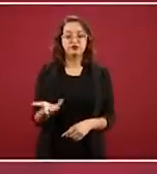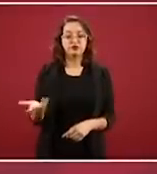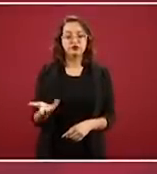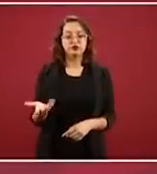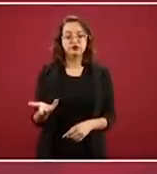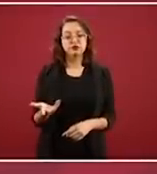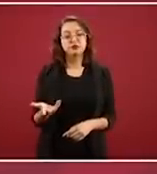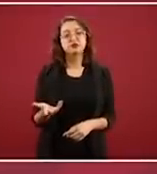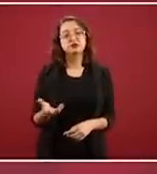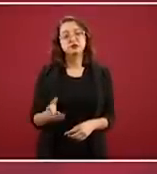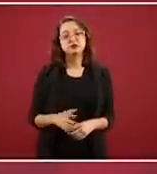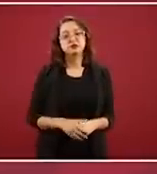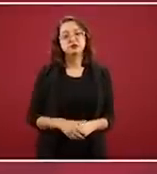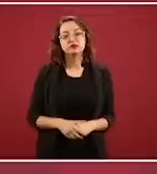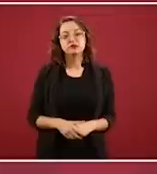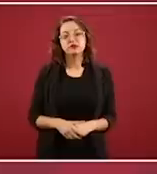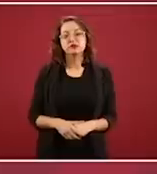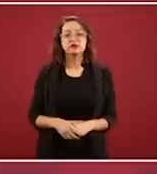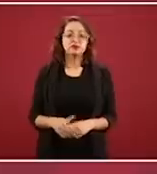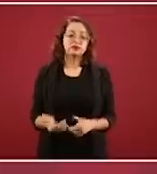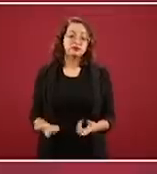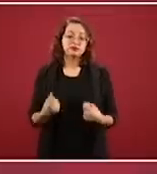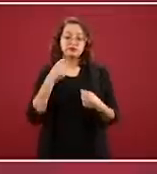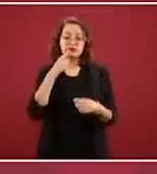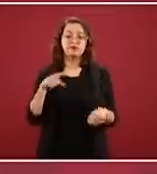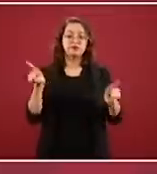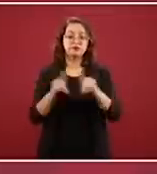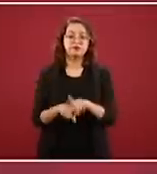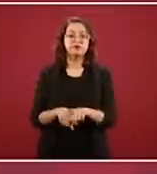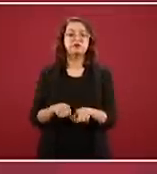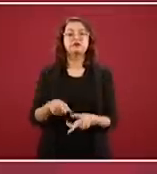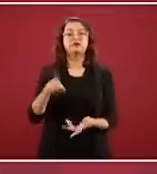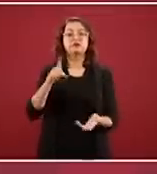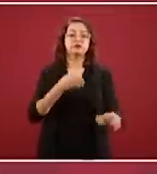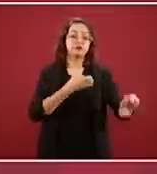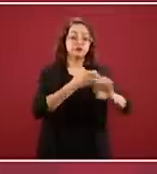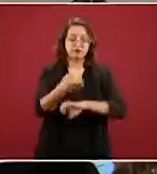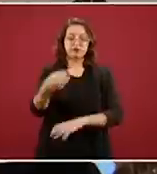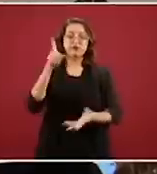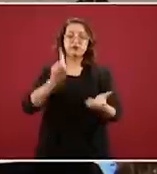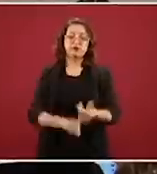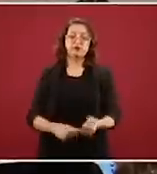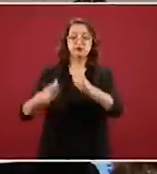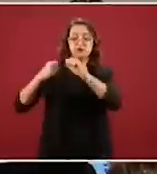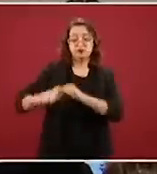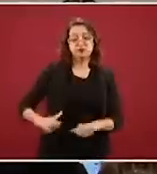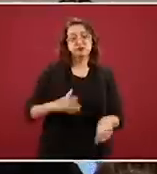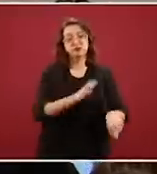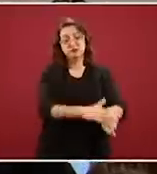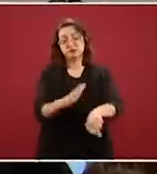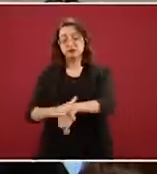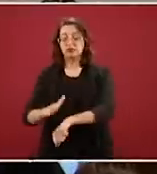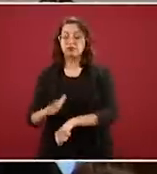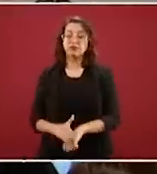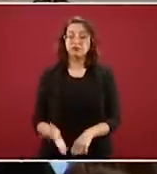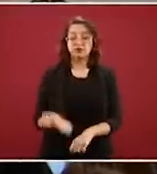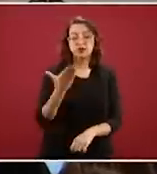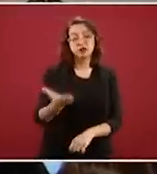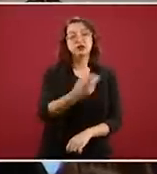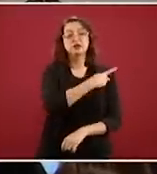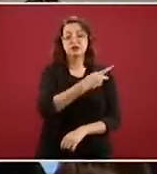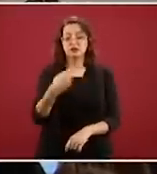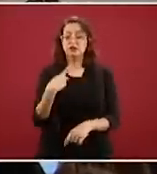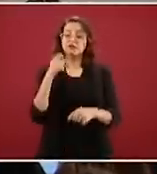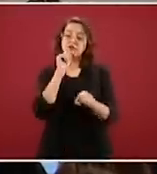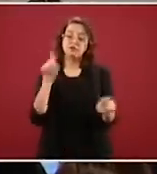y pidiéndole a las autoridades locales que se apliquen